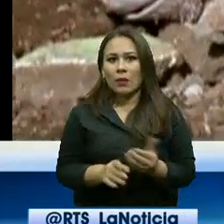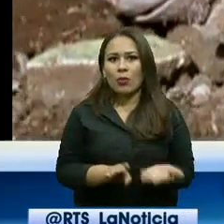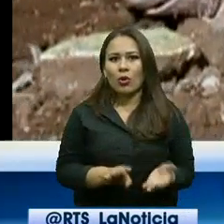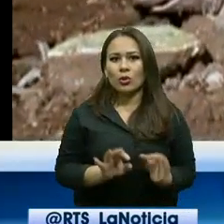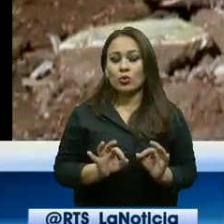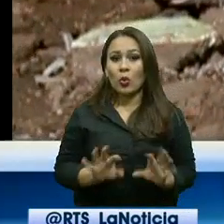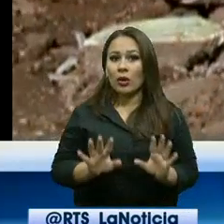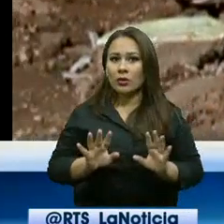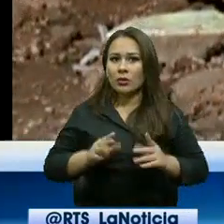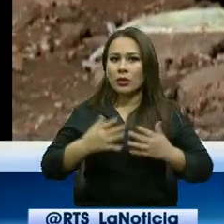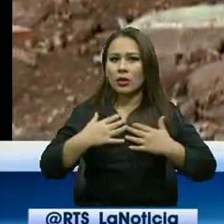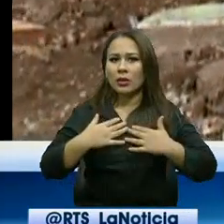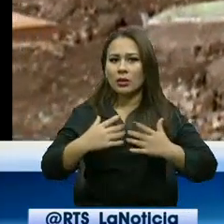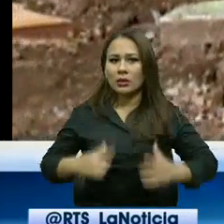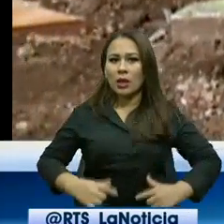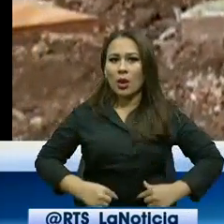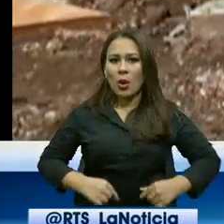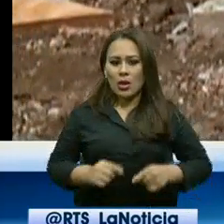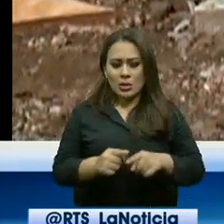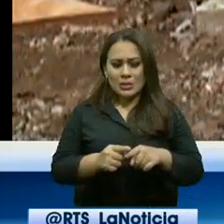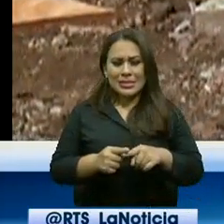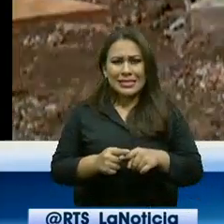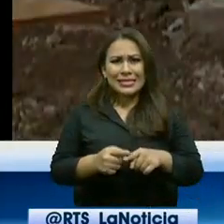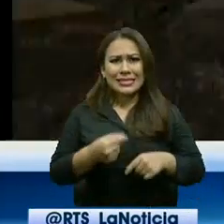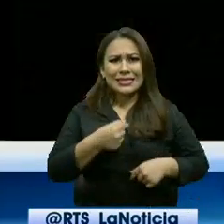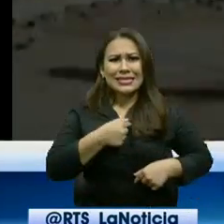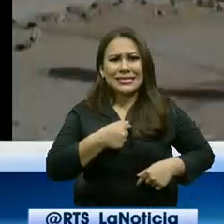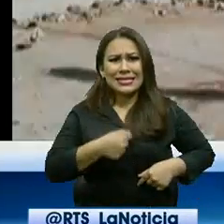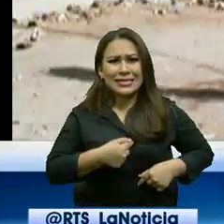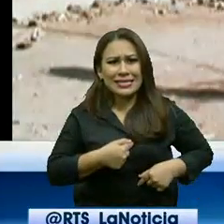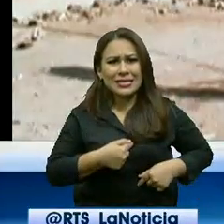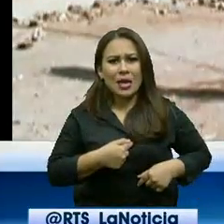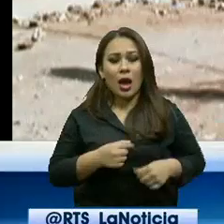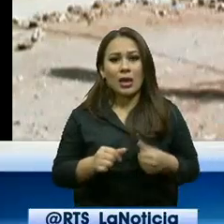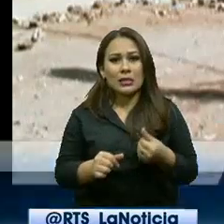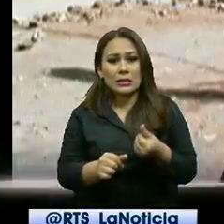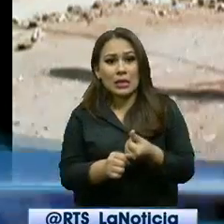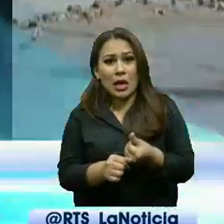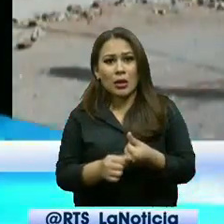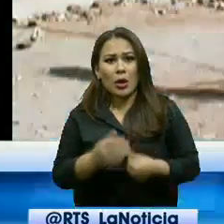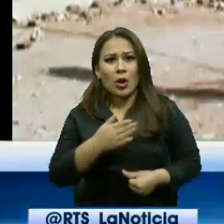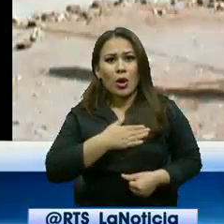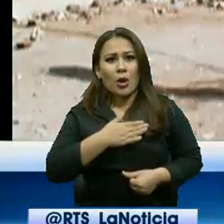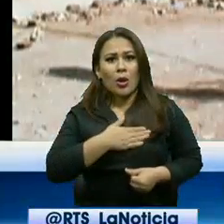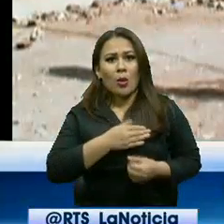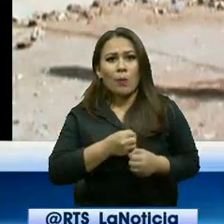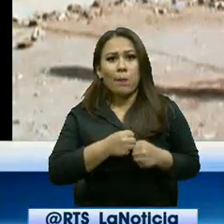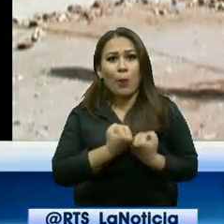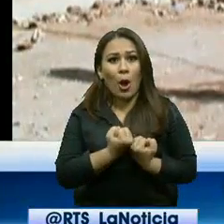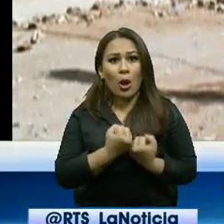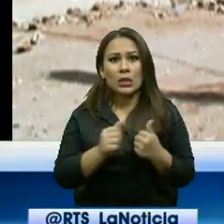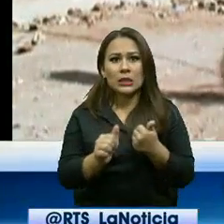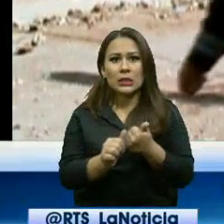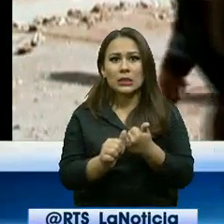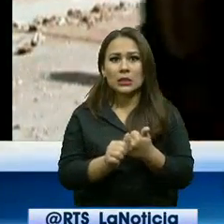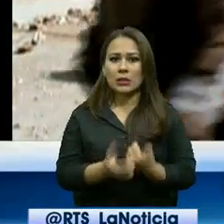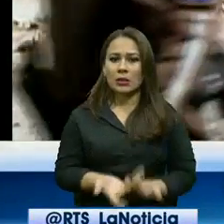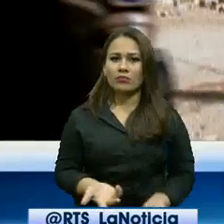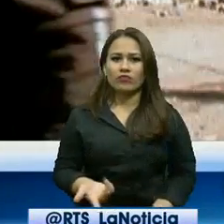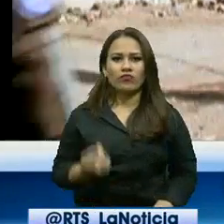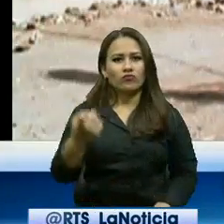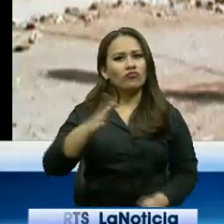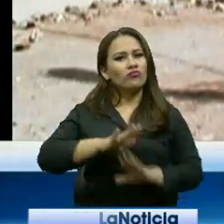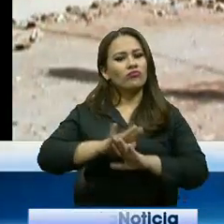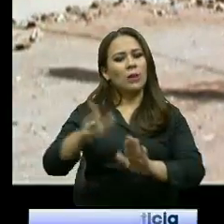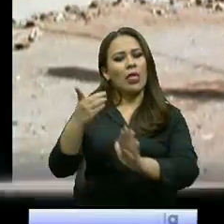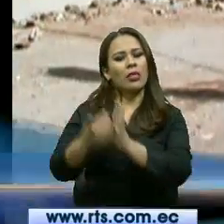milagro, la herida en el pecho estuvo a milímetros de afectar al corazón. Le dije que por favor ponga la denuncia, que se separen, porque... ¿Para qué vivir así?